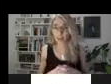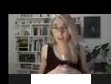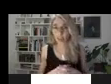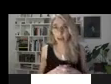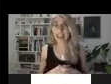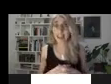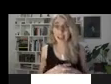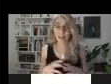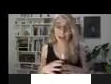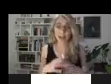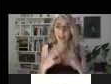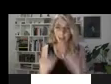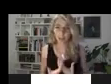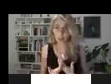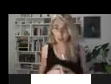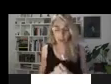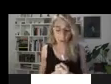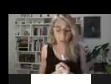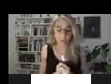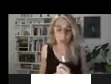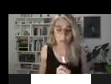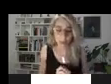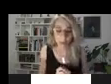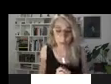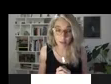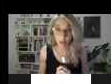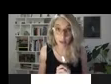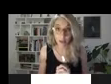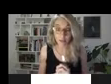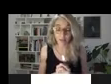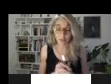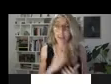el término de galería para identificarlo y ser más